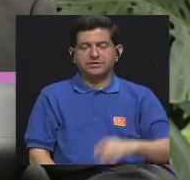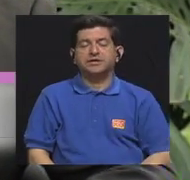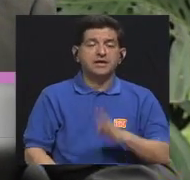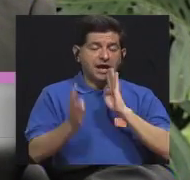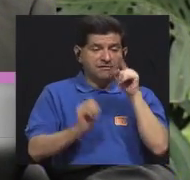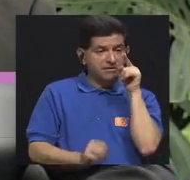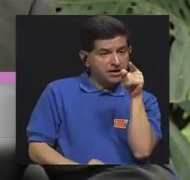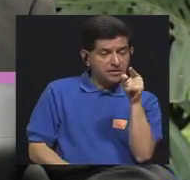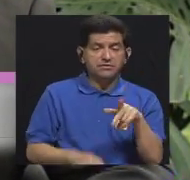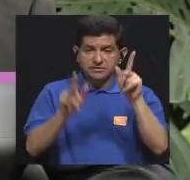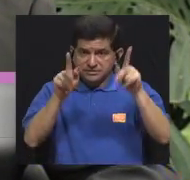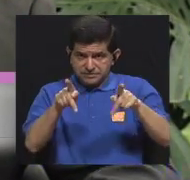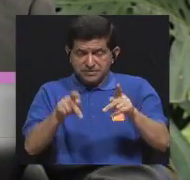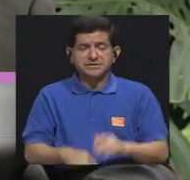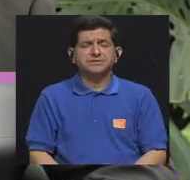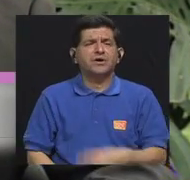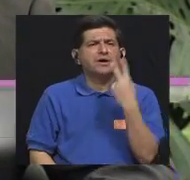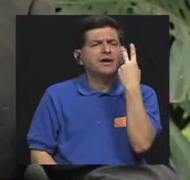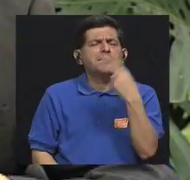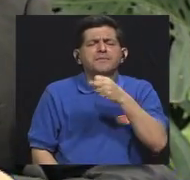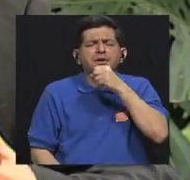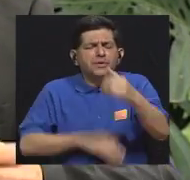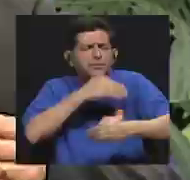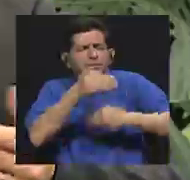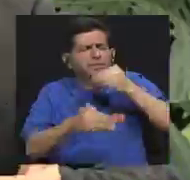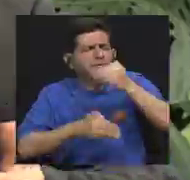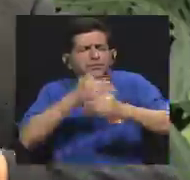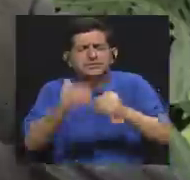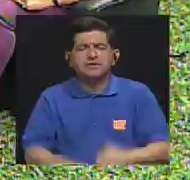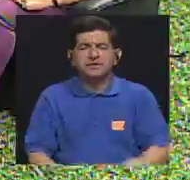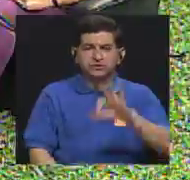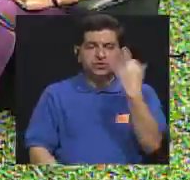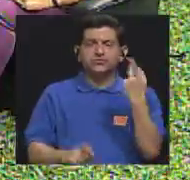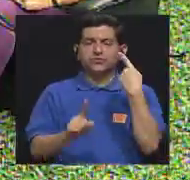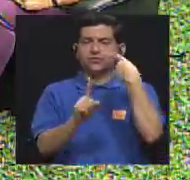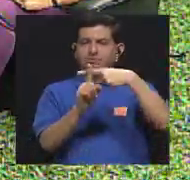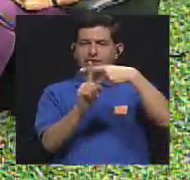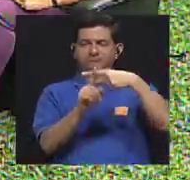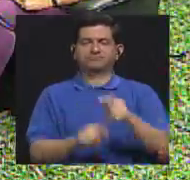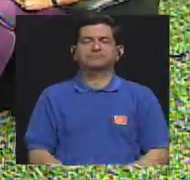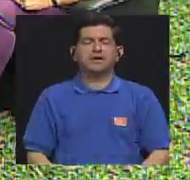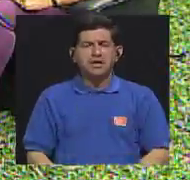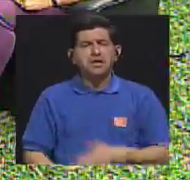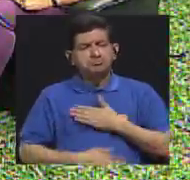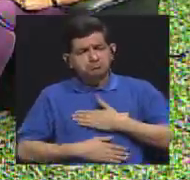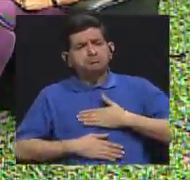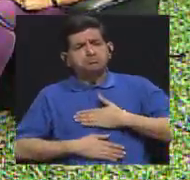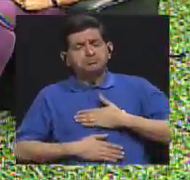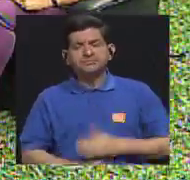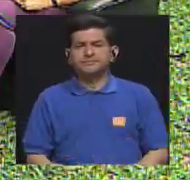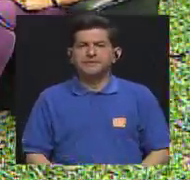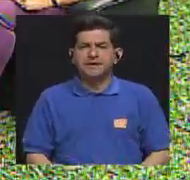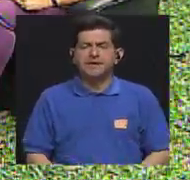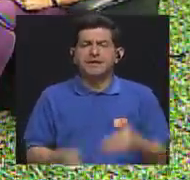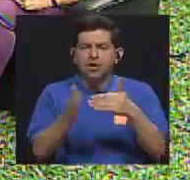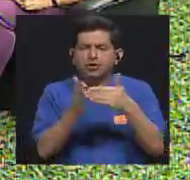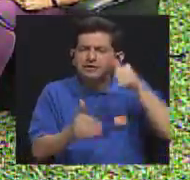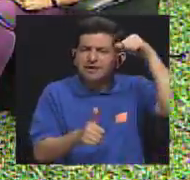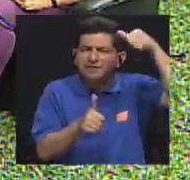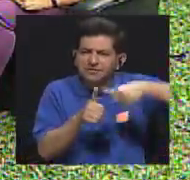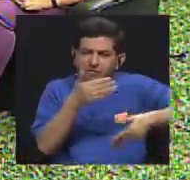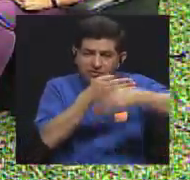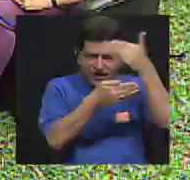quien estamos hablando de cómo ver el envejecimiento de una manera positiva, de una manera agradable. Y